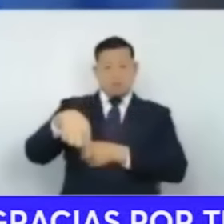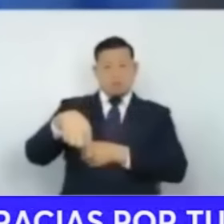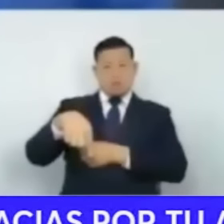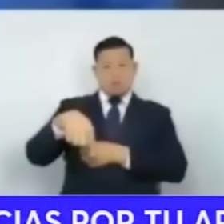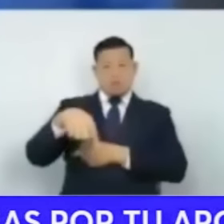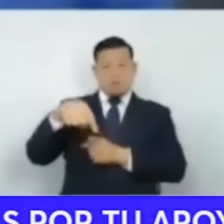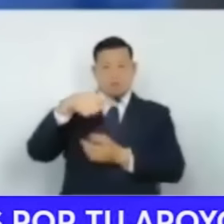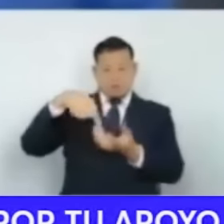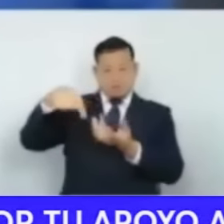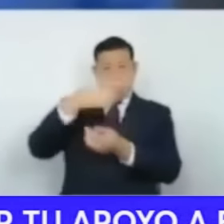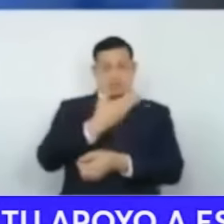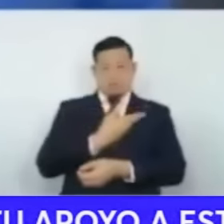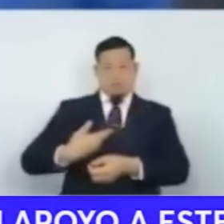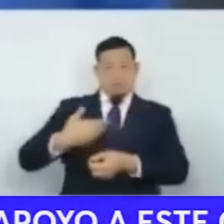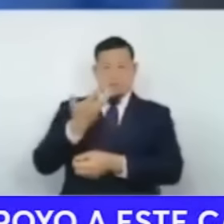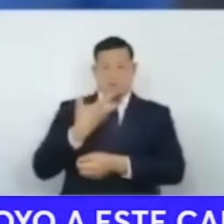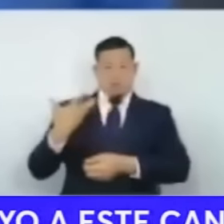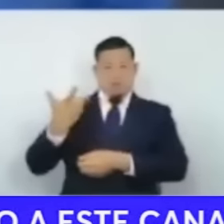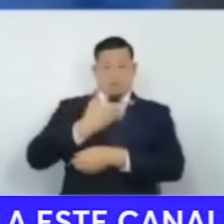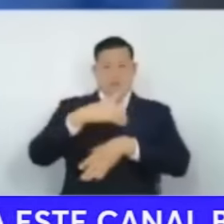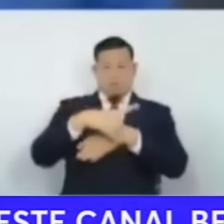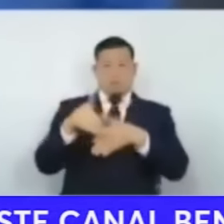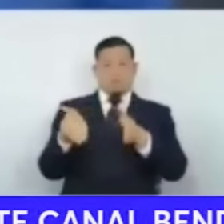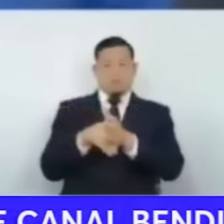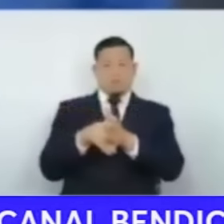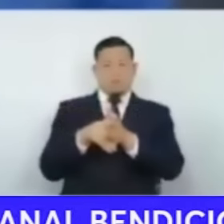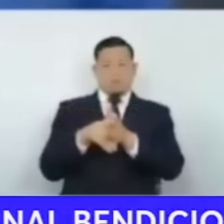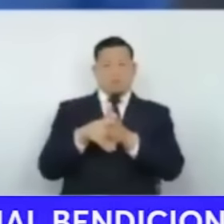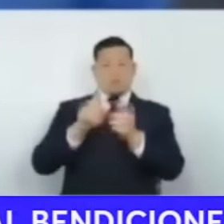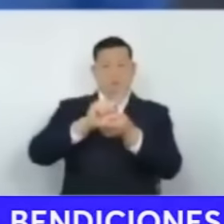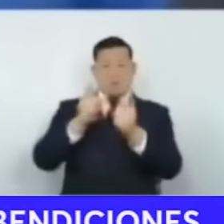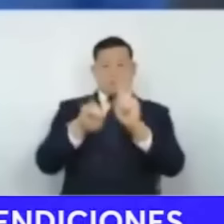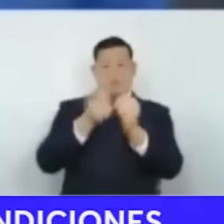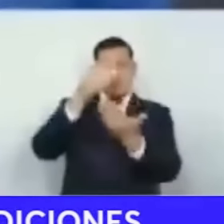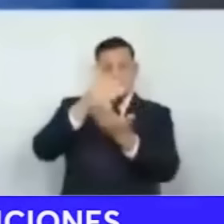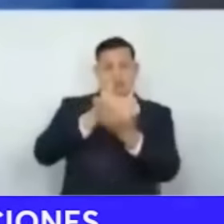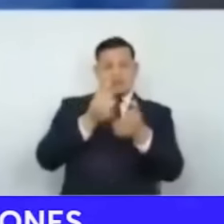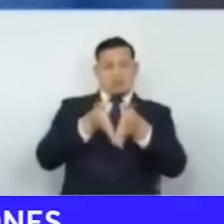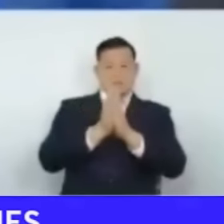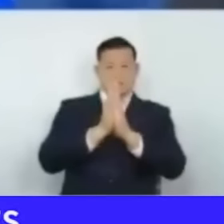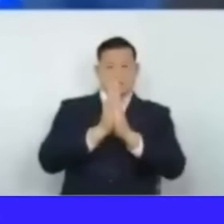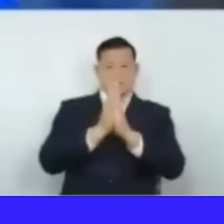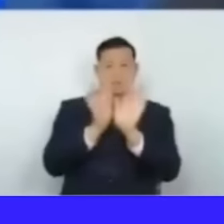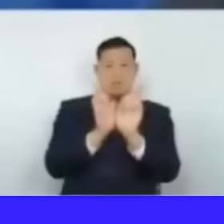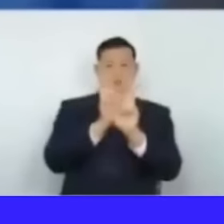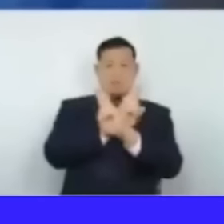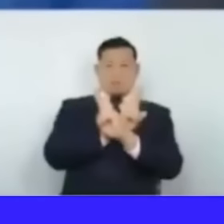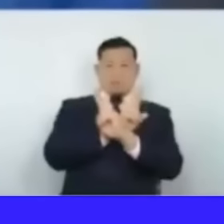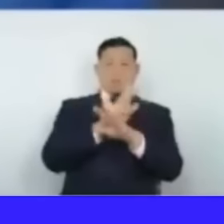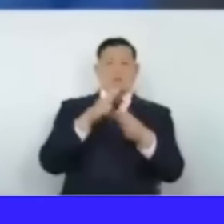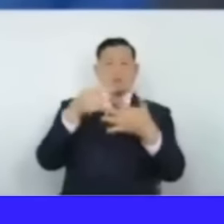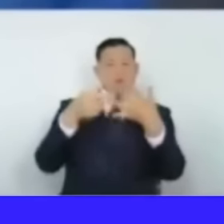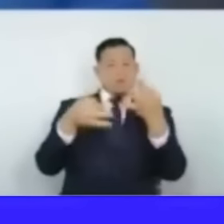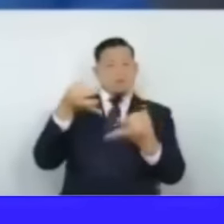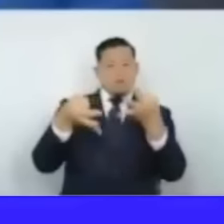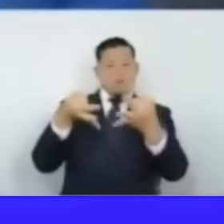dirijo hacia usted presidente y el resto de colegas parlamentarios para modificar agenda y pedir una reforma a la